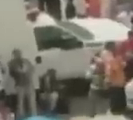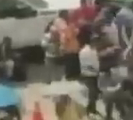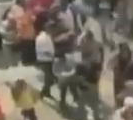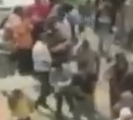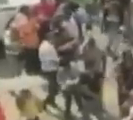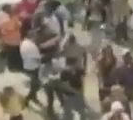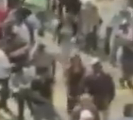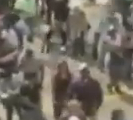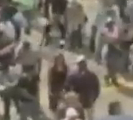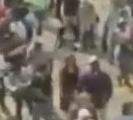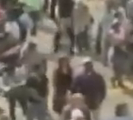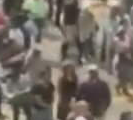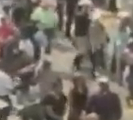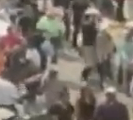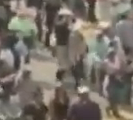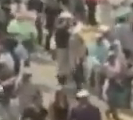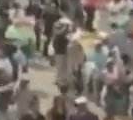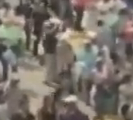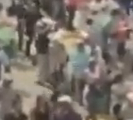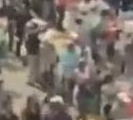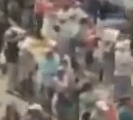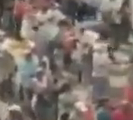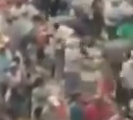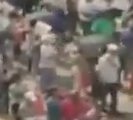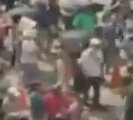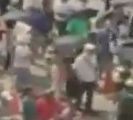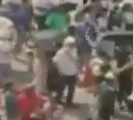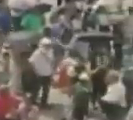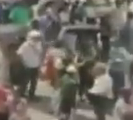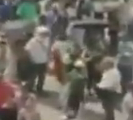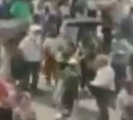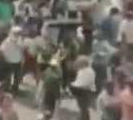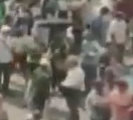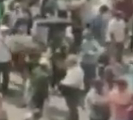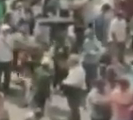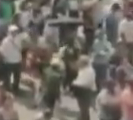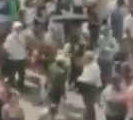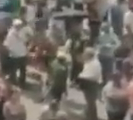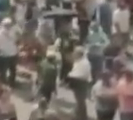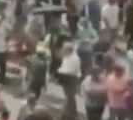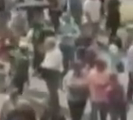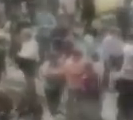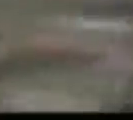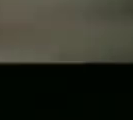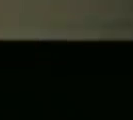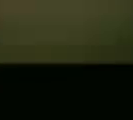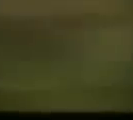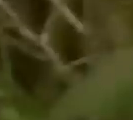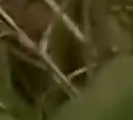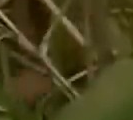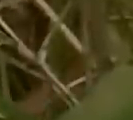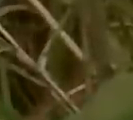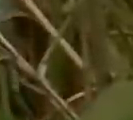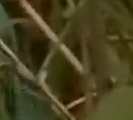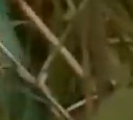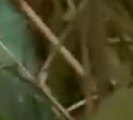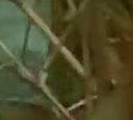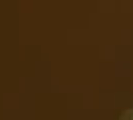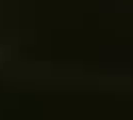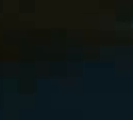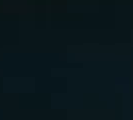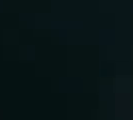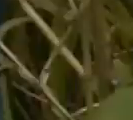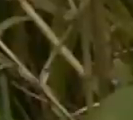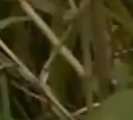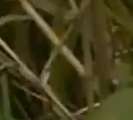Presidente, aquí está su gente, aquí está la gente cumpliendo hoy 30 de julio del 2017, Poliedro de Caracas. Cuando yo llegué al río,